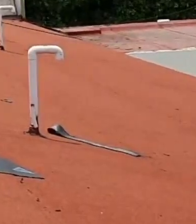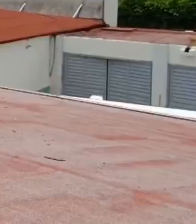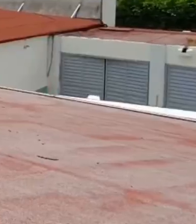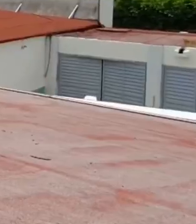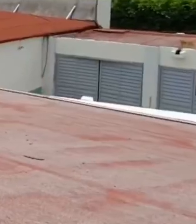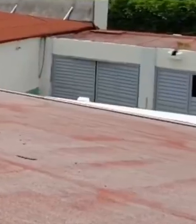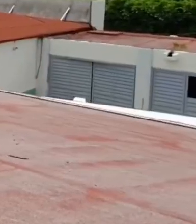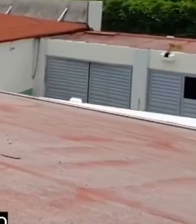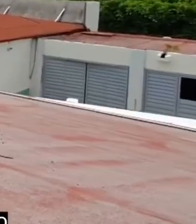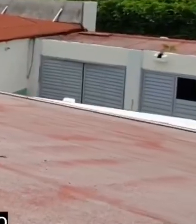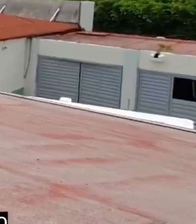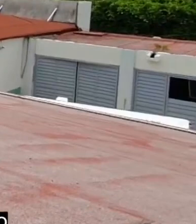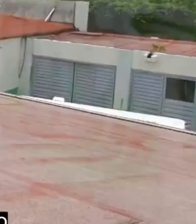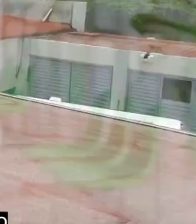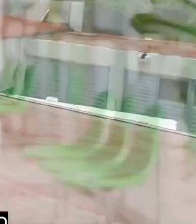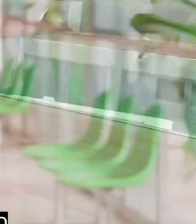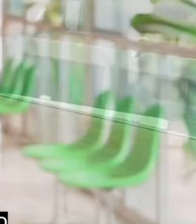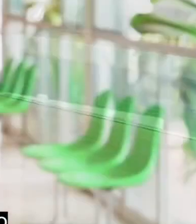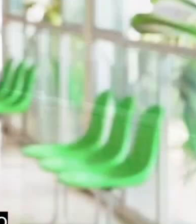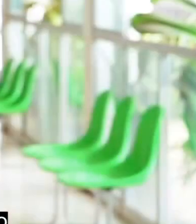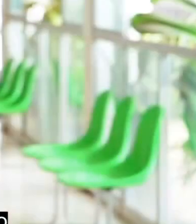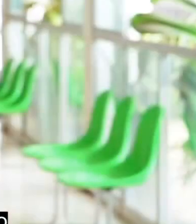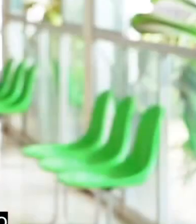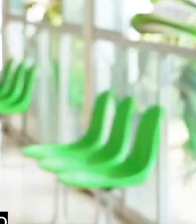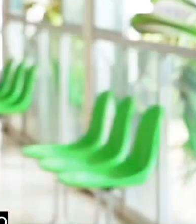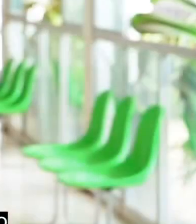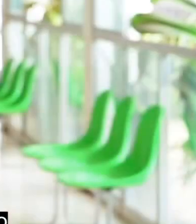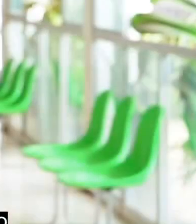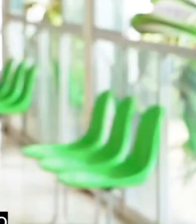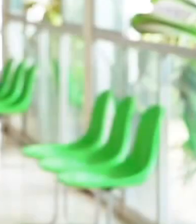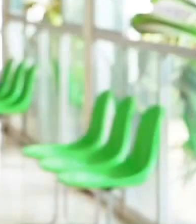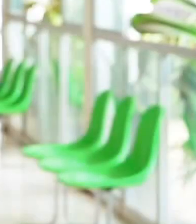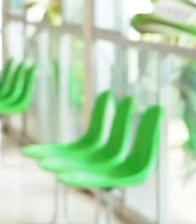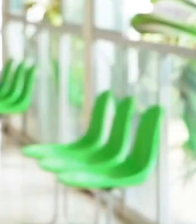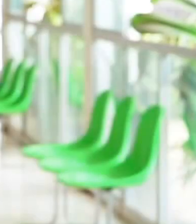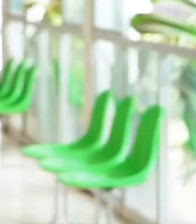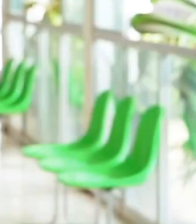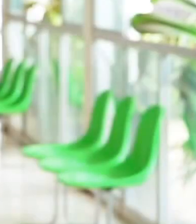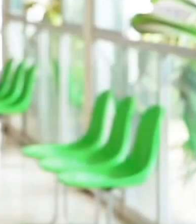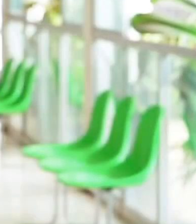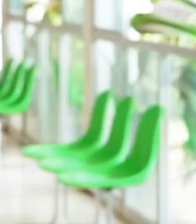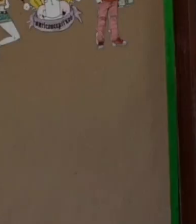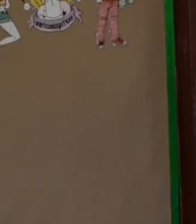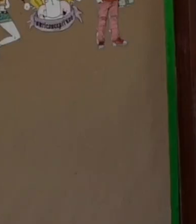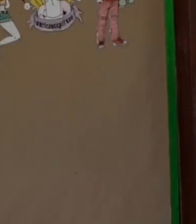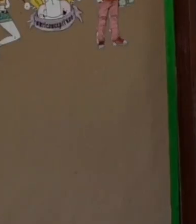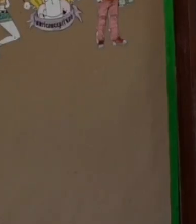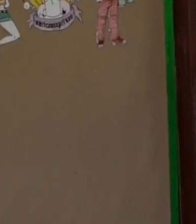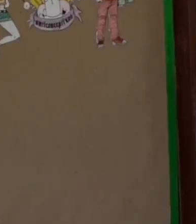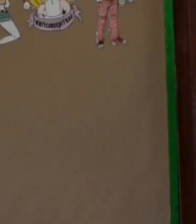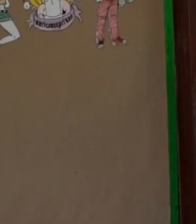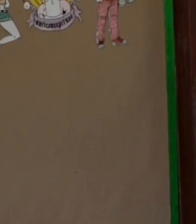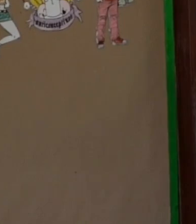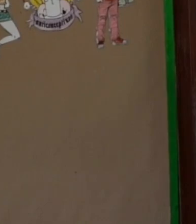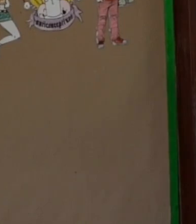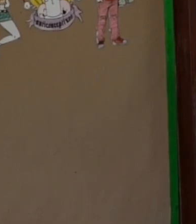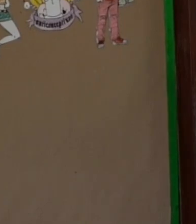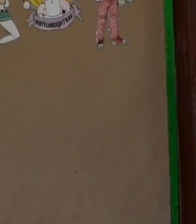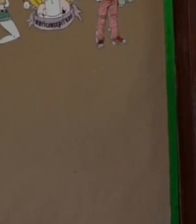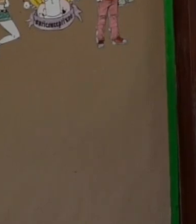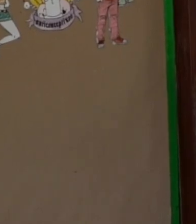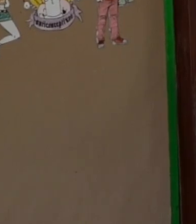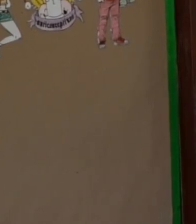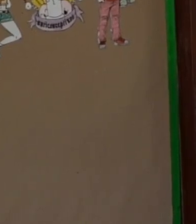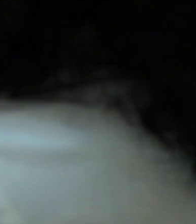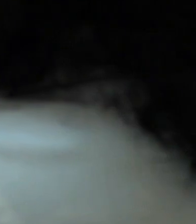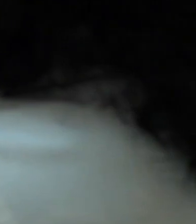el hospital va a cambiar y está cambiando y se espera que haya un servicio como cuando se empezó, cuando abrió el hospital las puertas. Pues que le